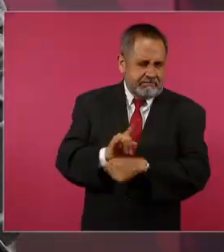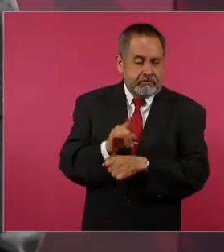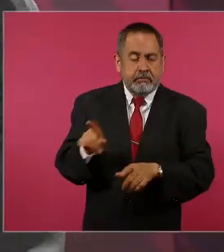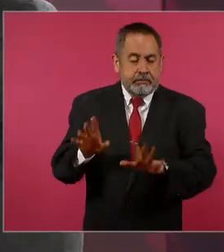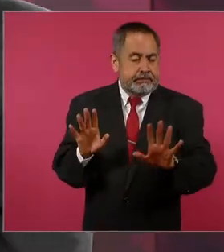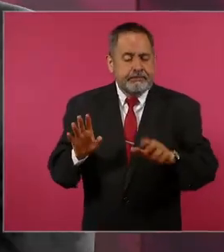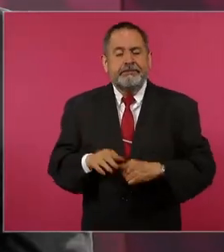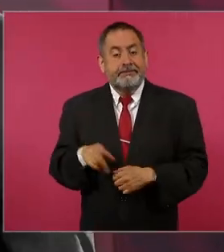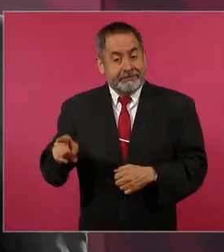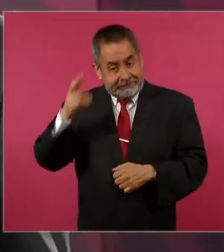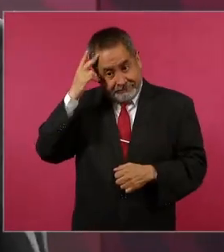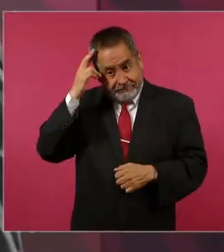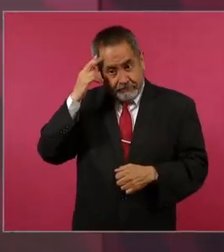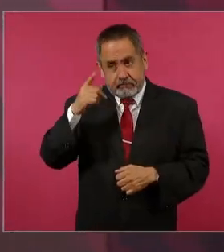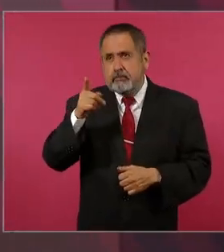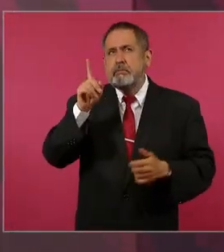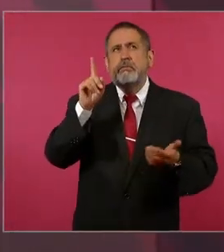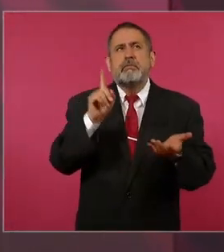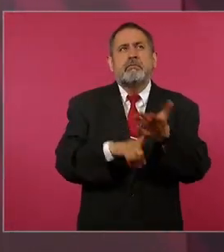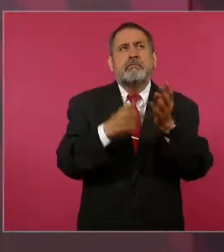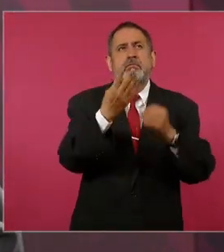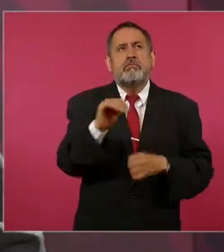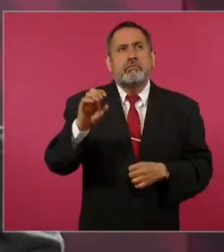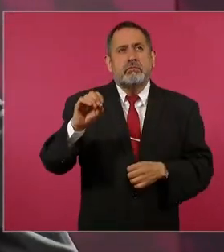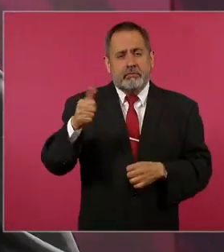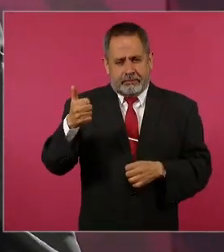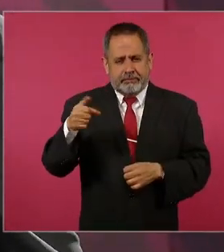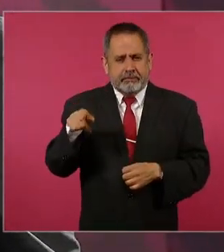decir en 1906,